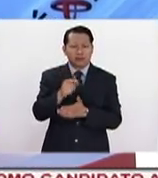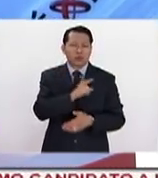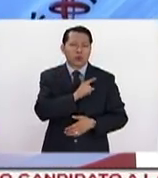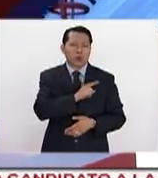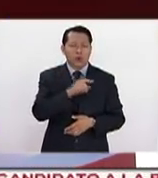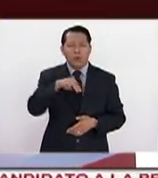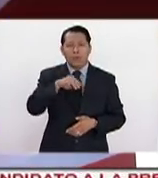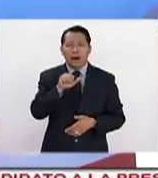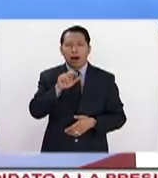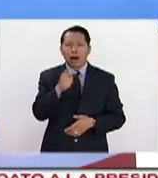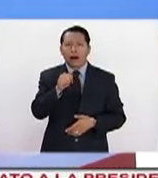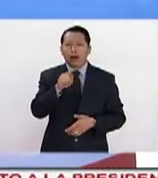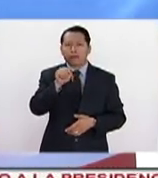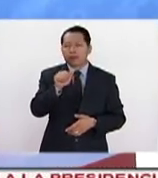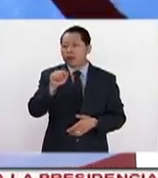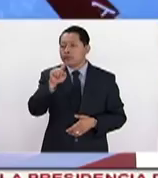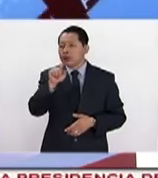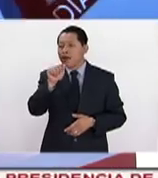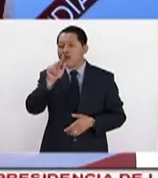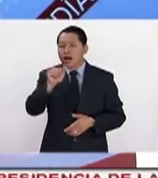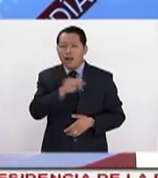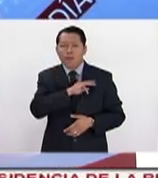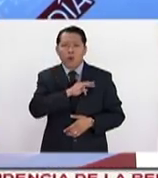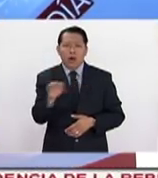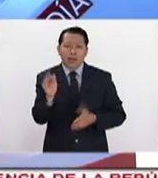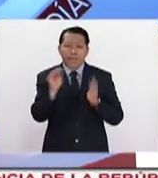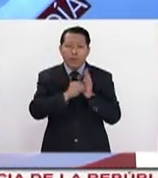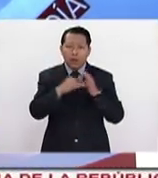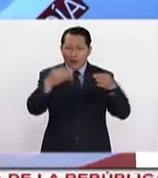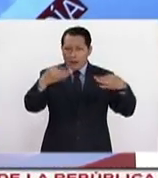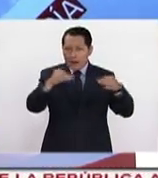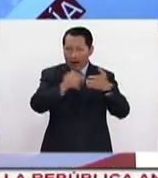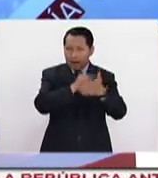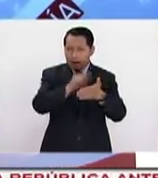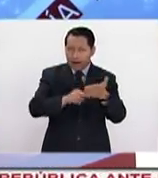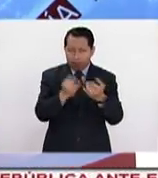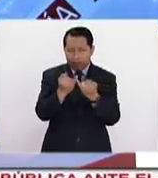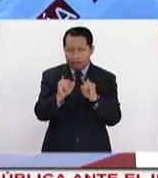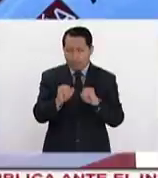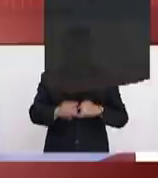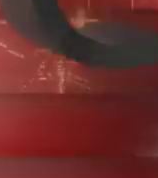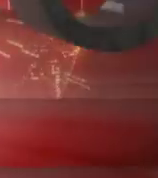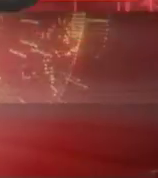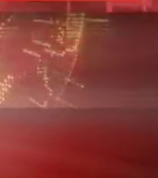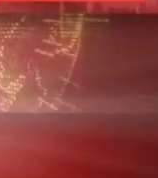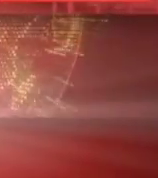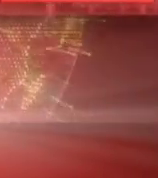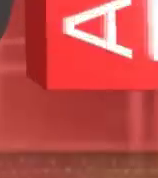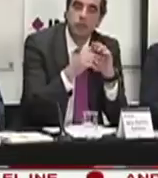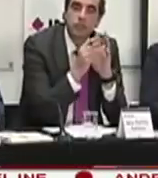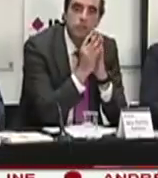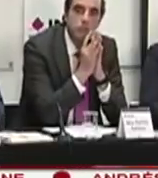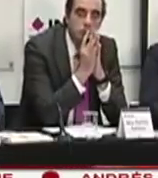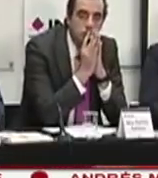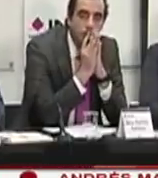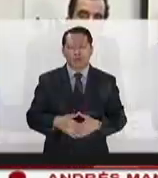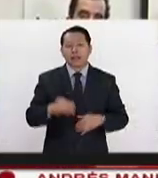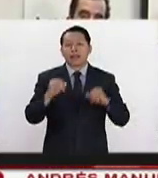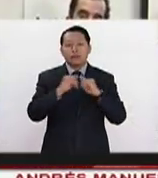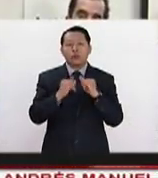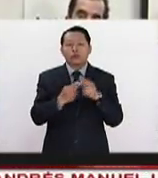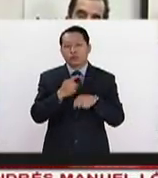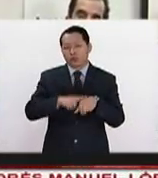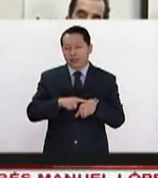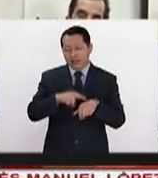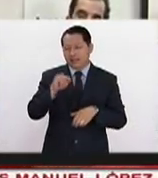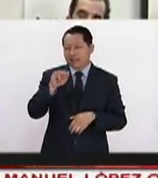Margarita Zavala podrá aparecer en la boleta como independiente el próximo 1 de julio. El Instituto Nacional